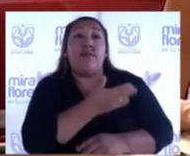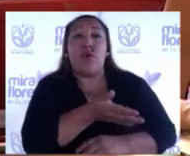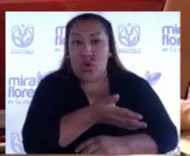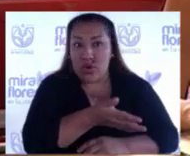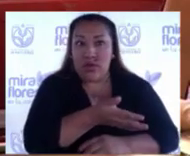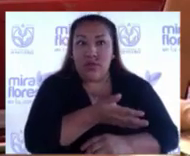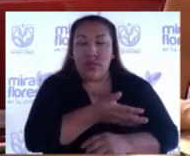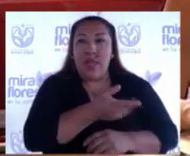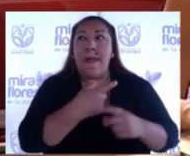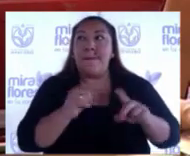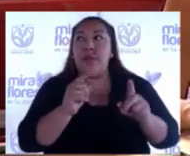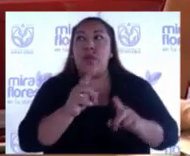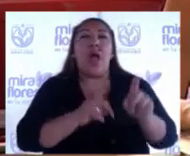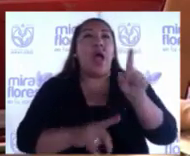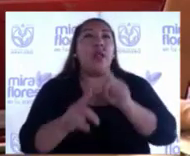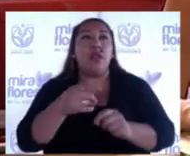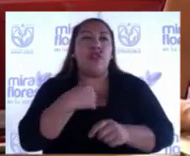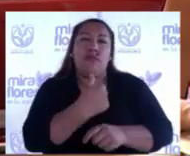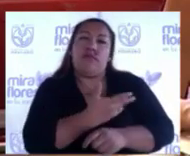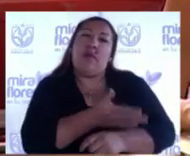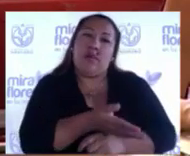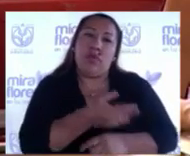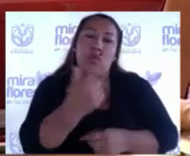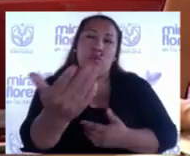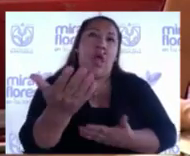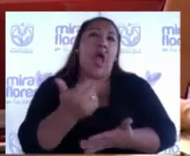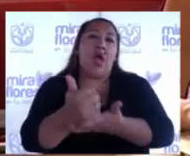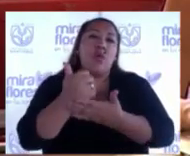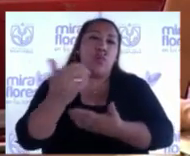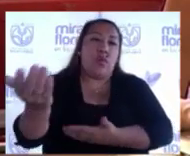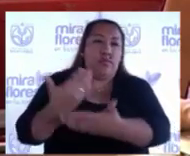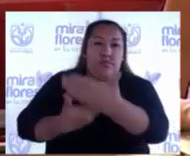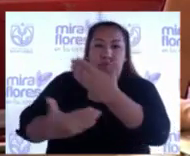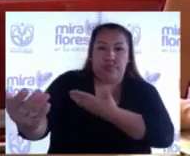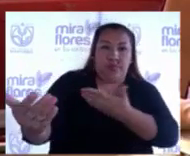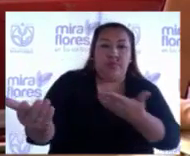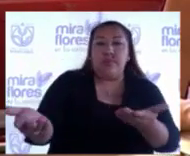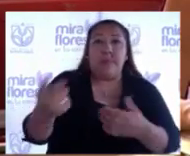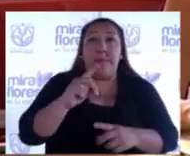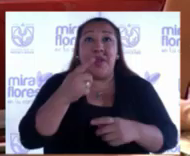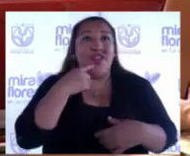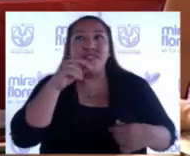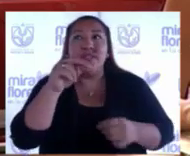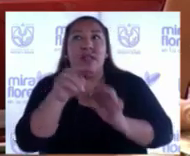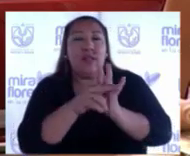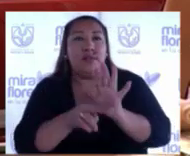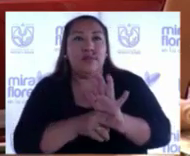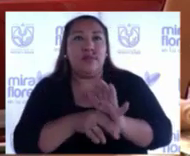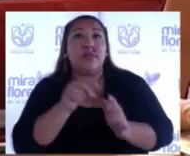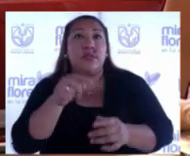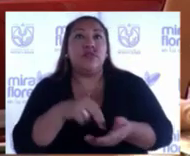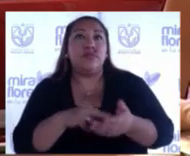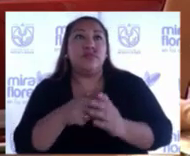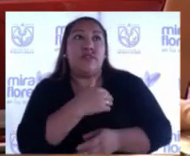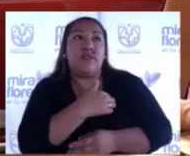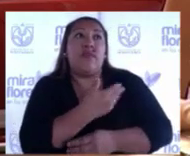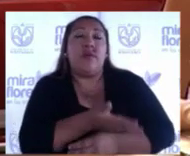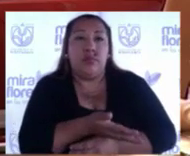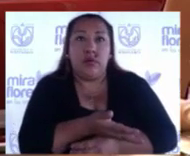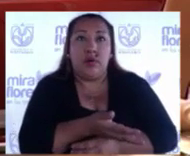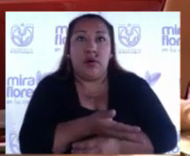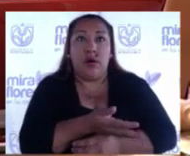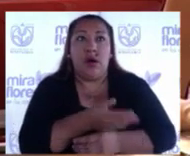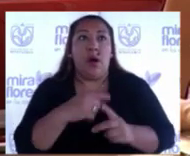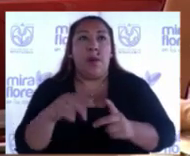alguien hace algo por otro por alguna razón que no está en la norma y hay un beneficio en ese